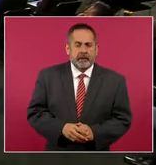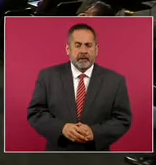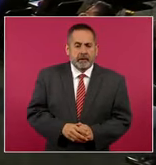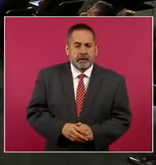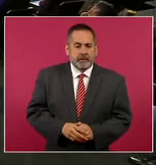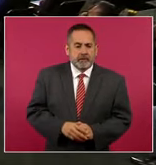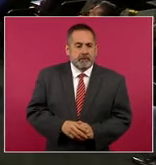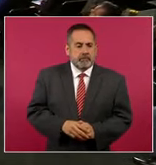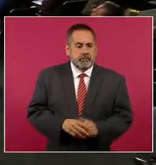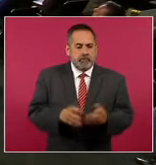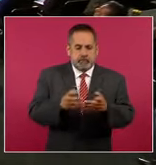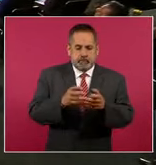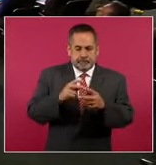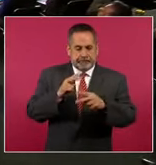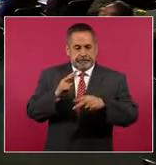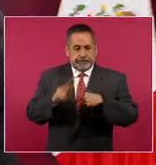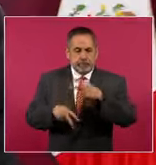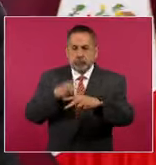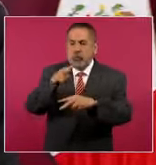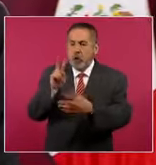Territorio, no escritorio.